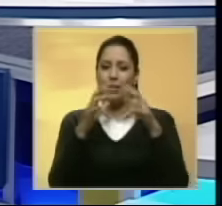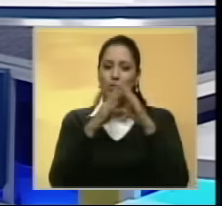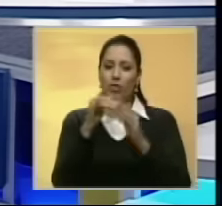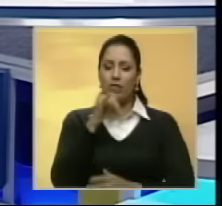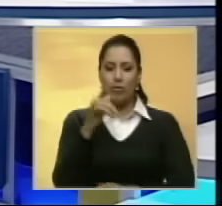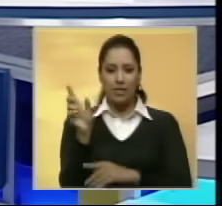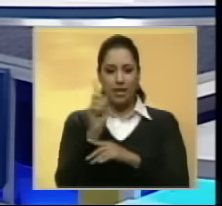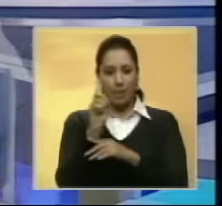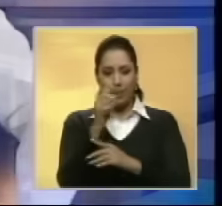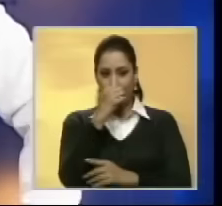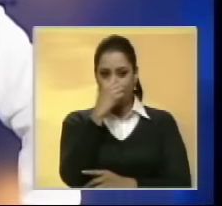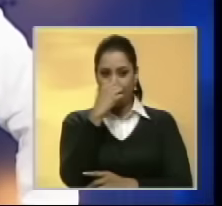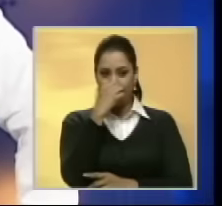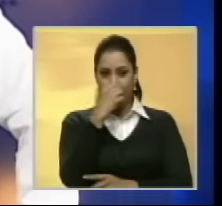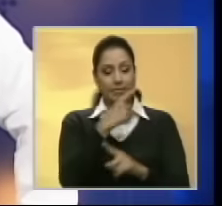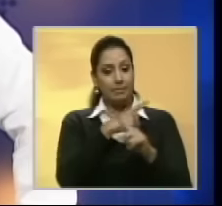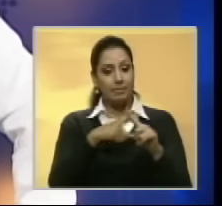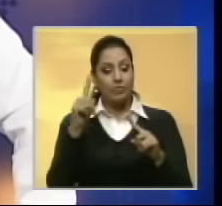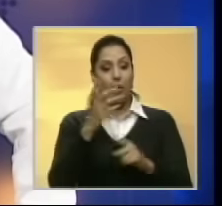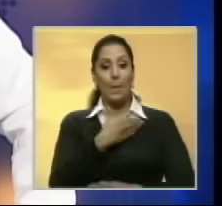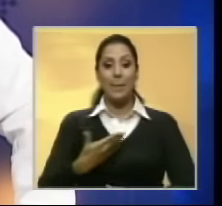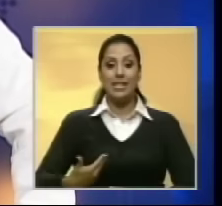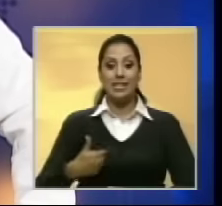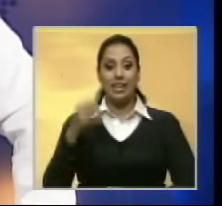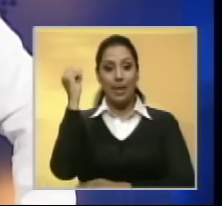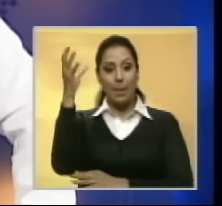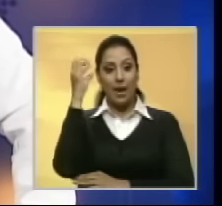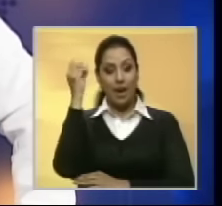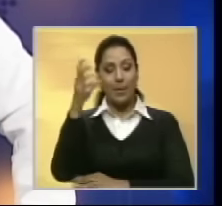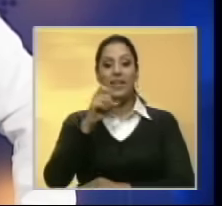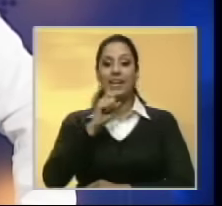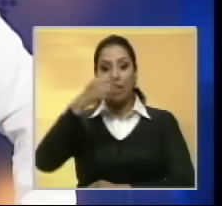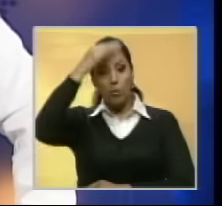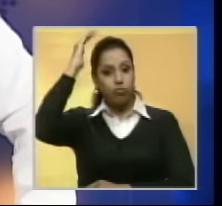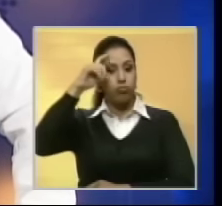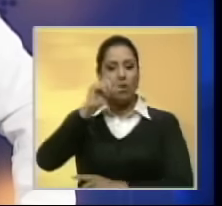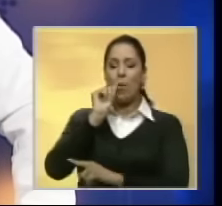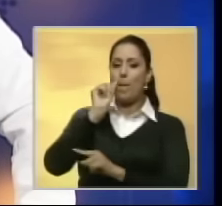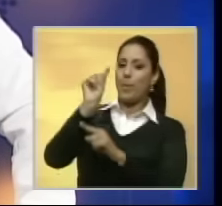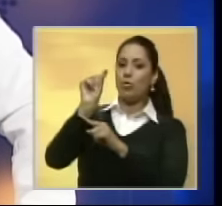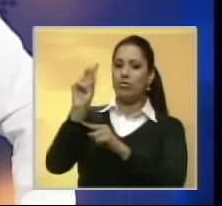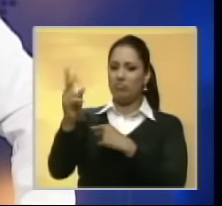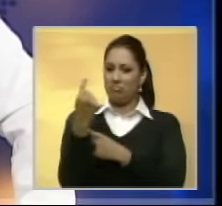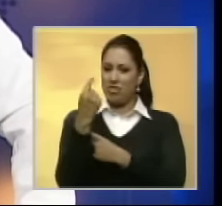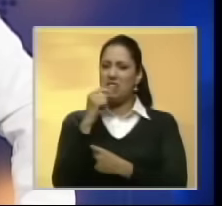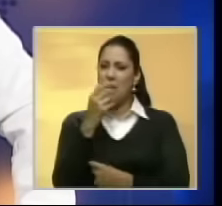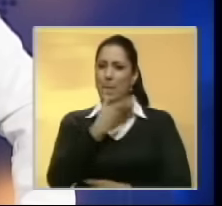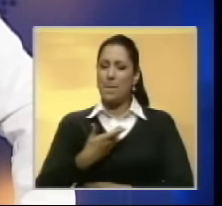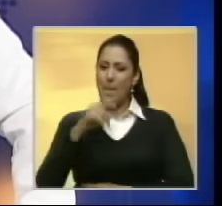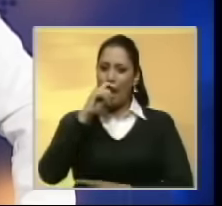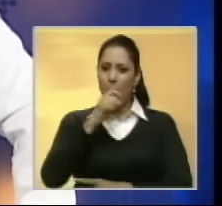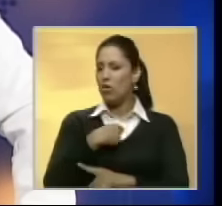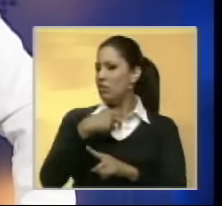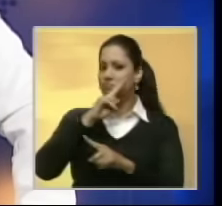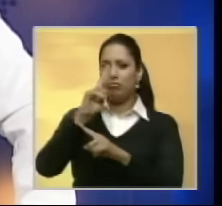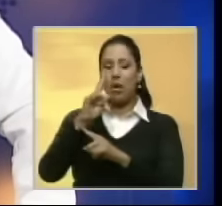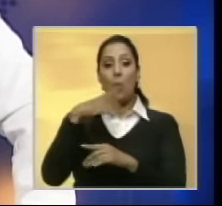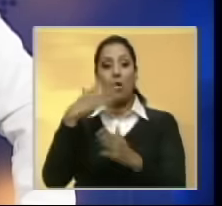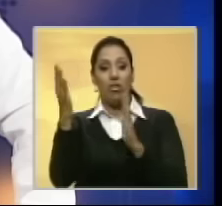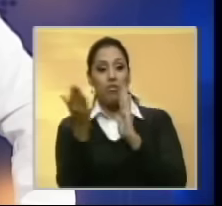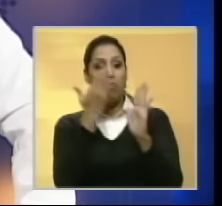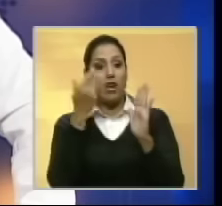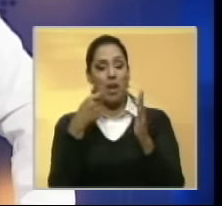las informaciones de inmediato. El presidente del Parlamento, Henry Ramos Ayub, respondió a la advertencia del Ejecutivo Nacional de la posibilidad de anular